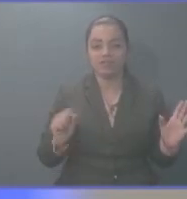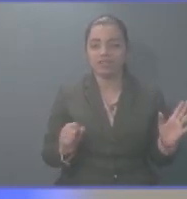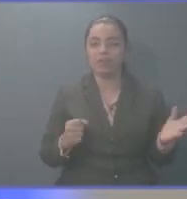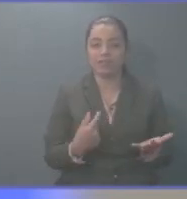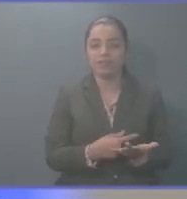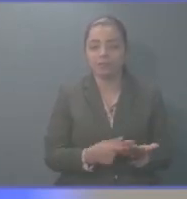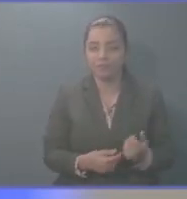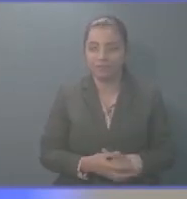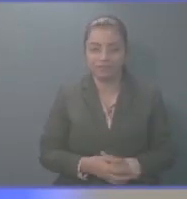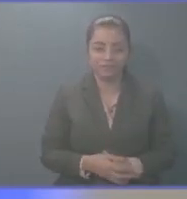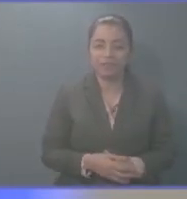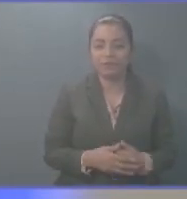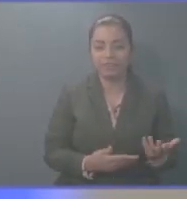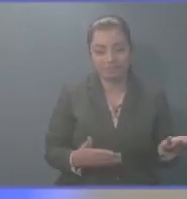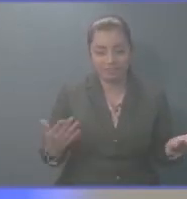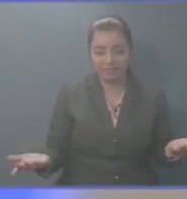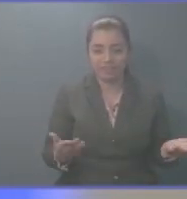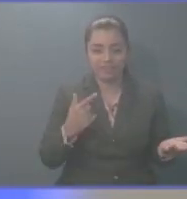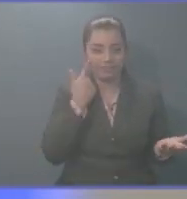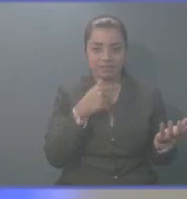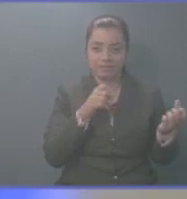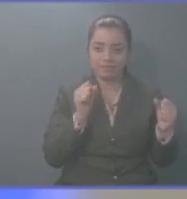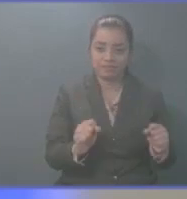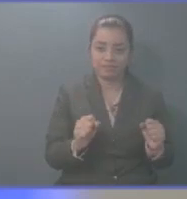una campaña de ataques, de confrontación,